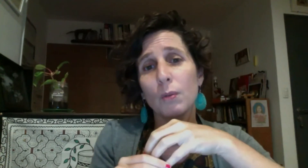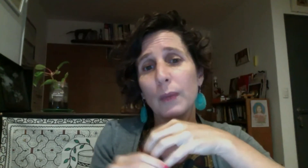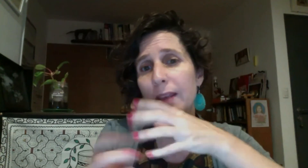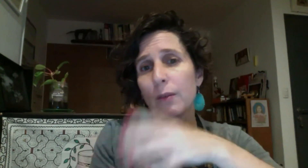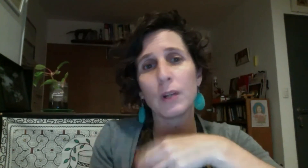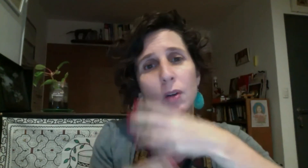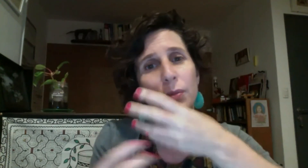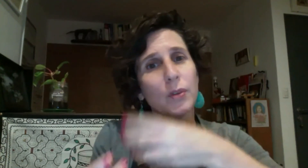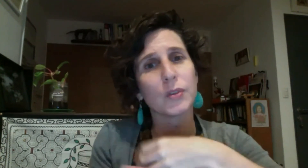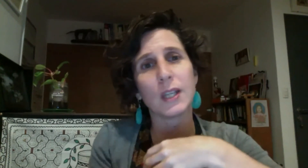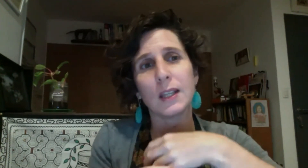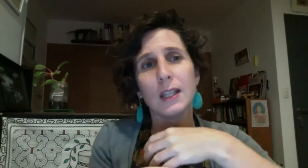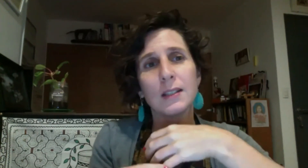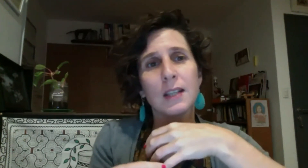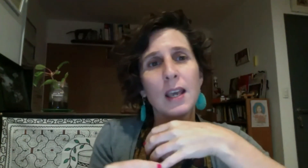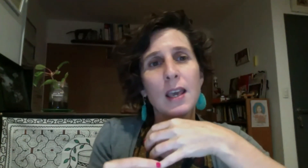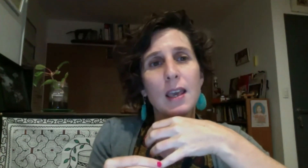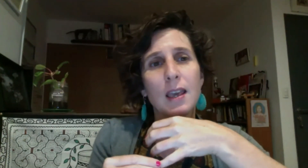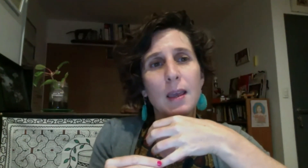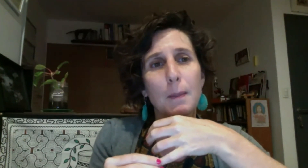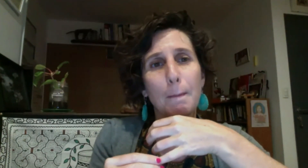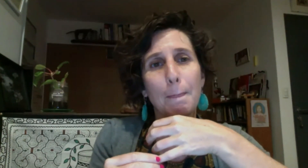como mediadores, como docentes,